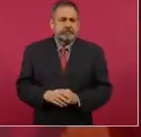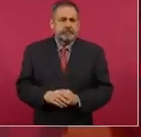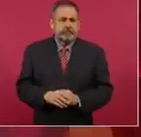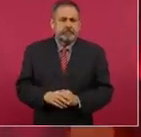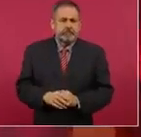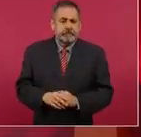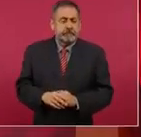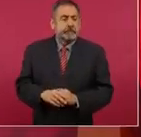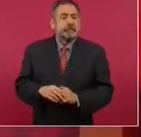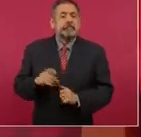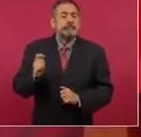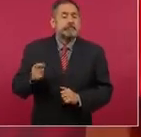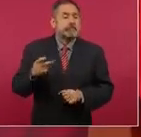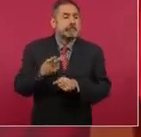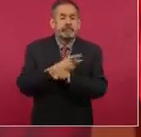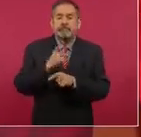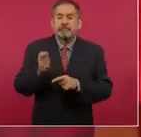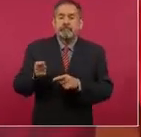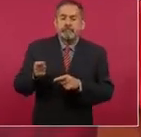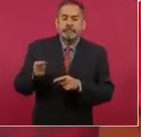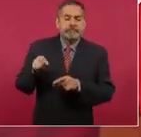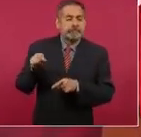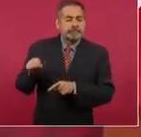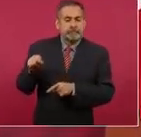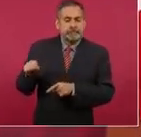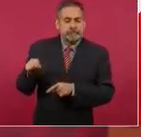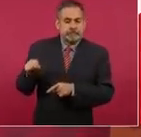Los recursos de este